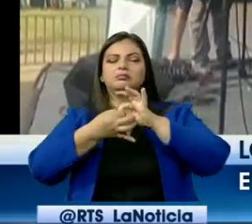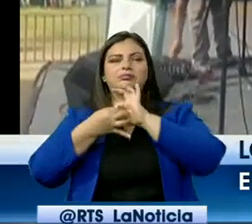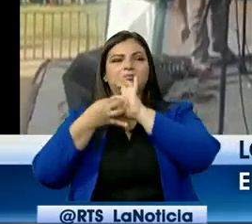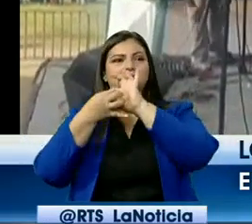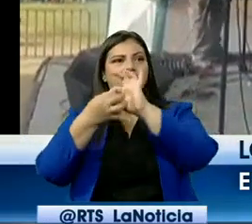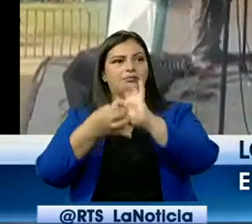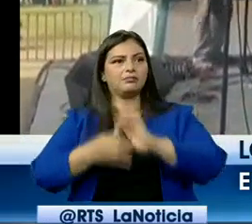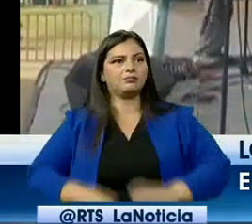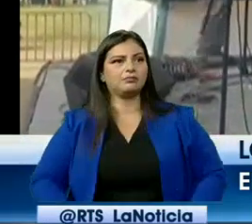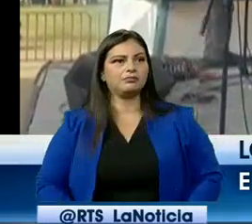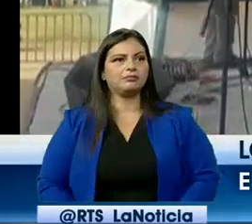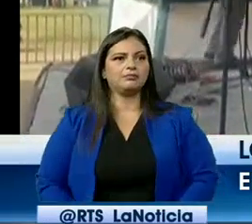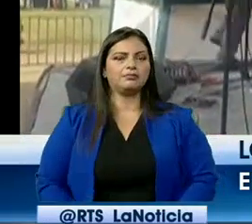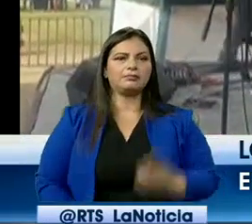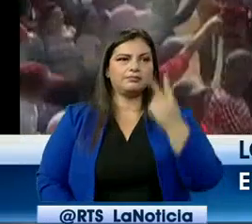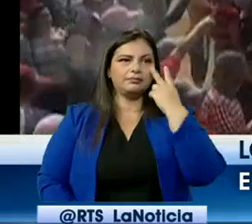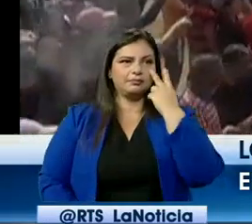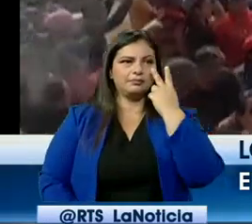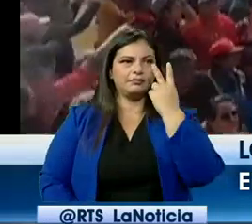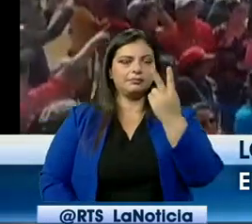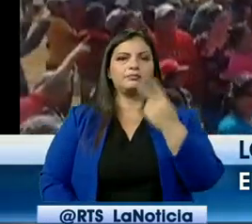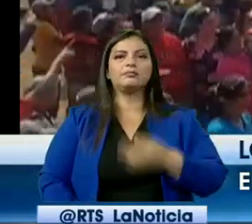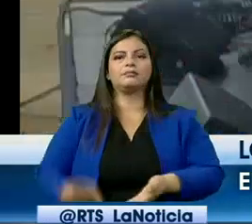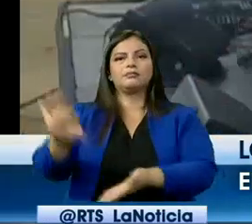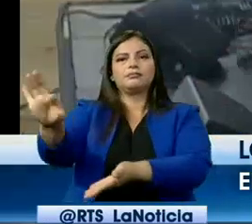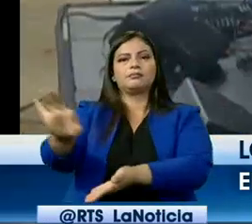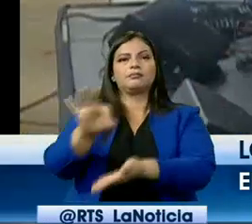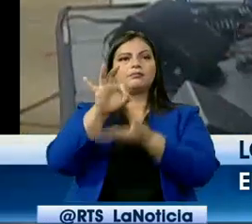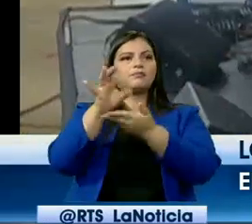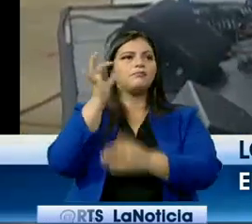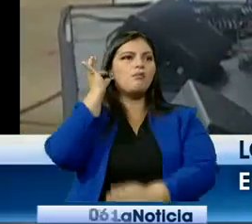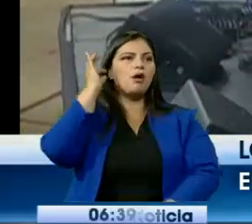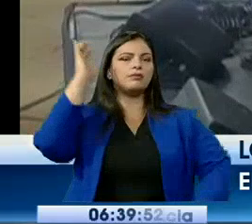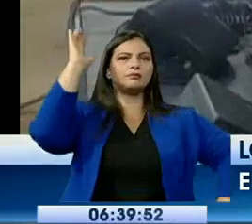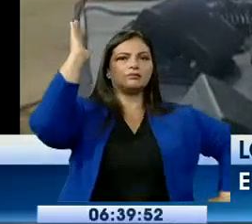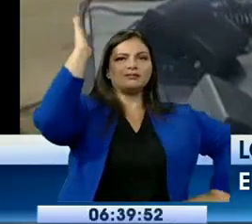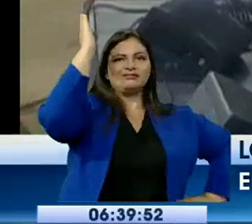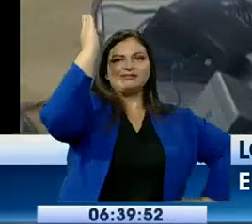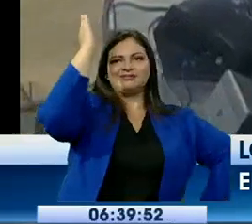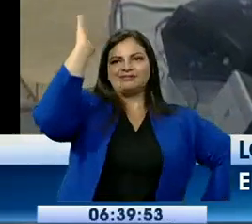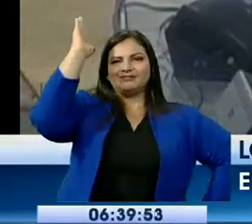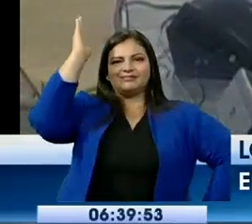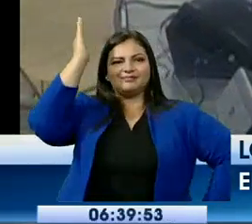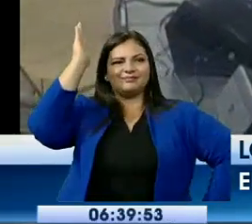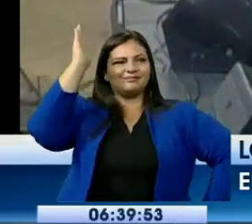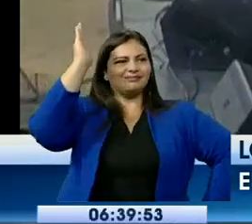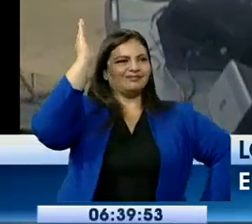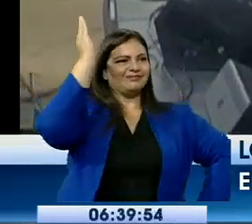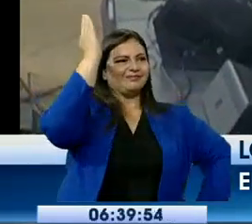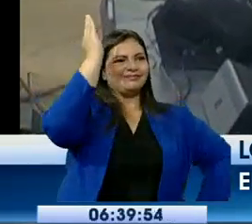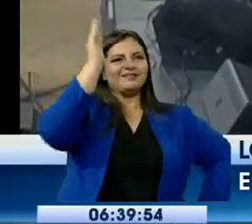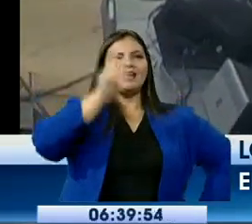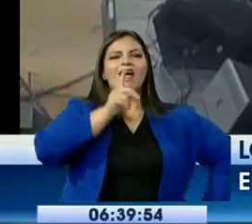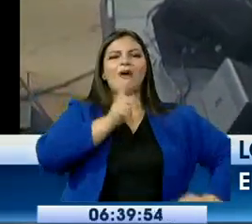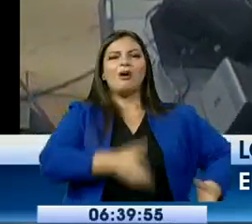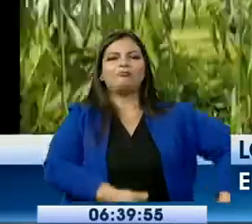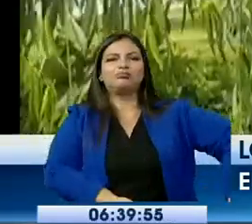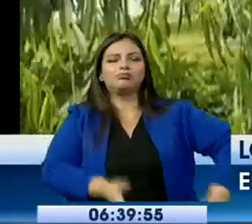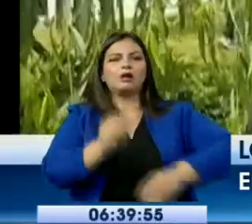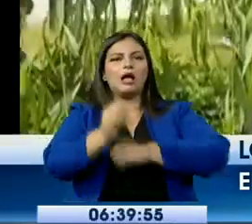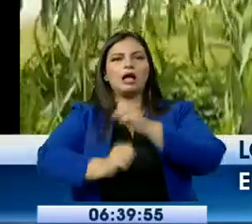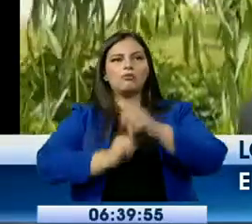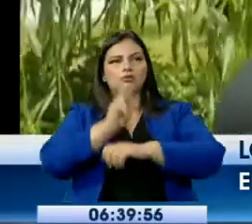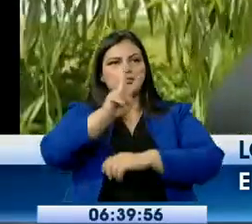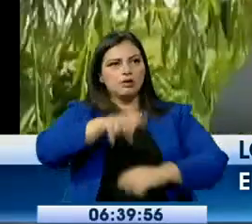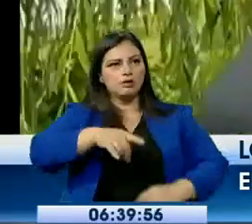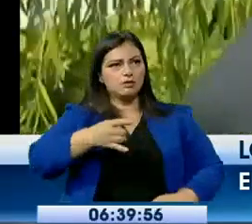atención, entre ellos la elección de la reina del carnaval 2018. Experiencia muy bonita para nosotros, yo ando con mis dos hijos, le hemos pasado